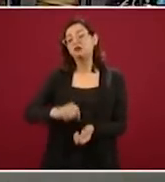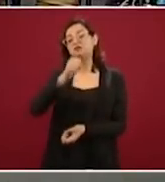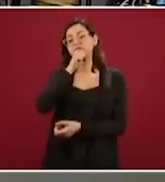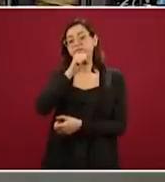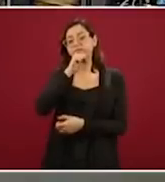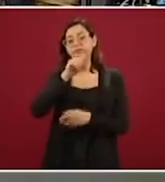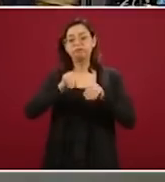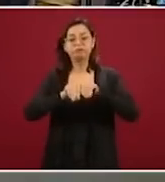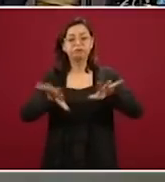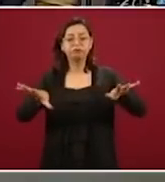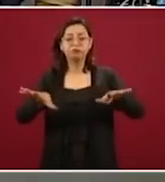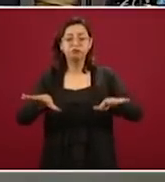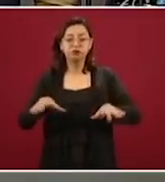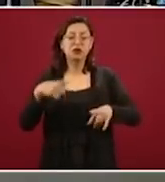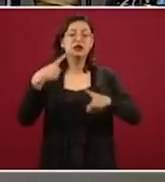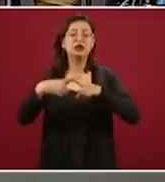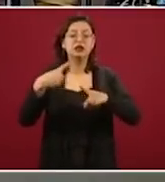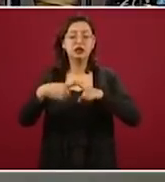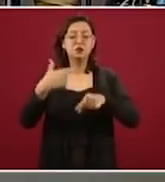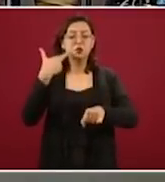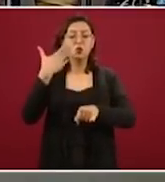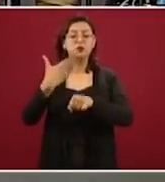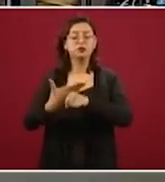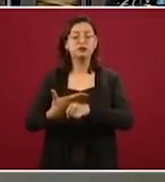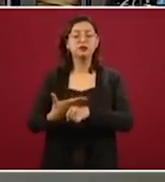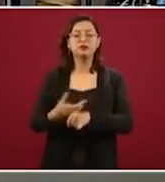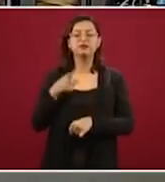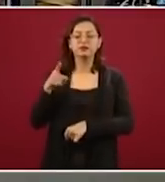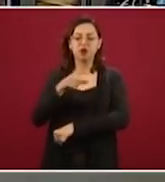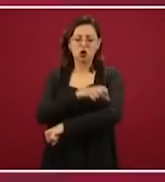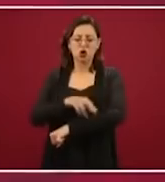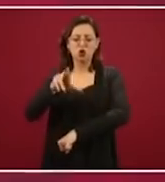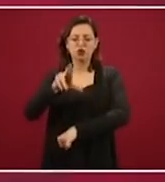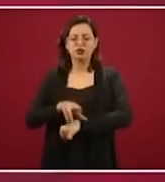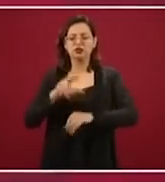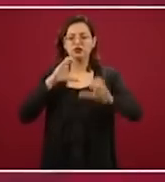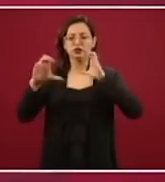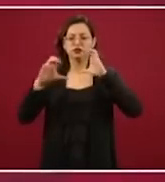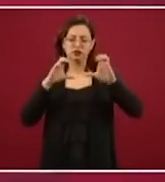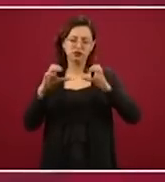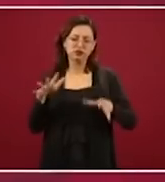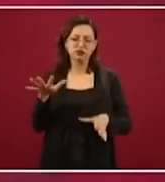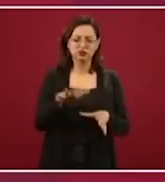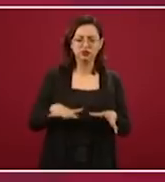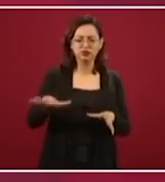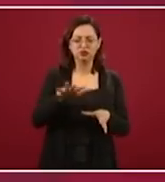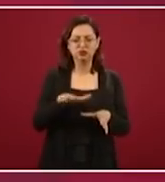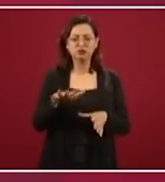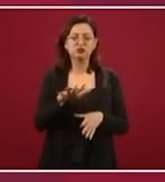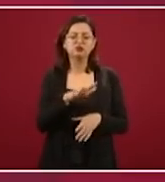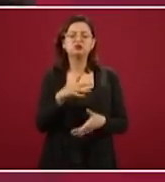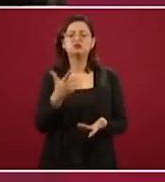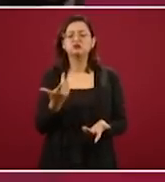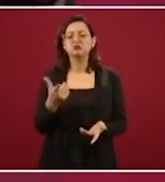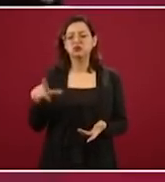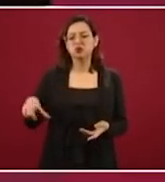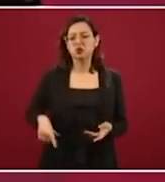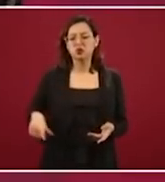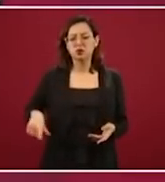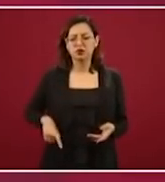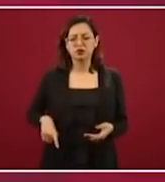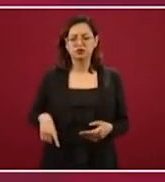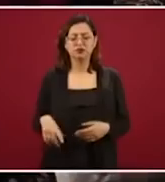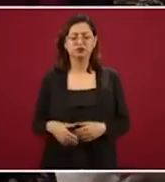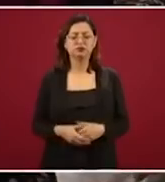los está haciendo la Coordinación de Comunicación Social del gobierno. Estos